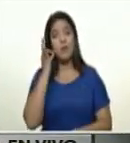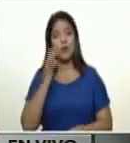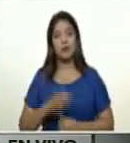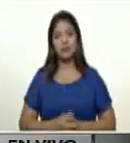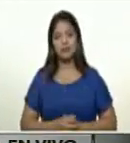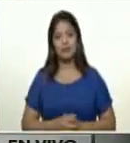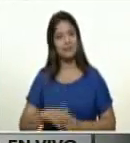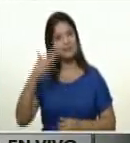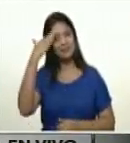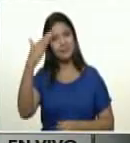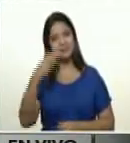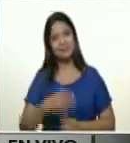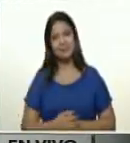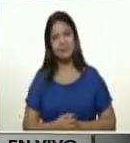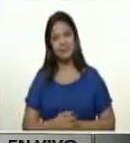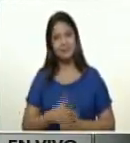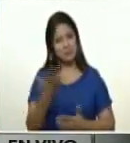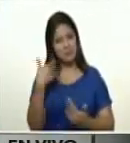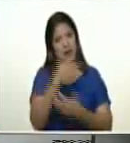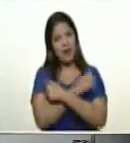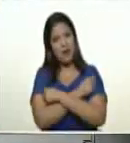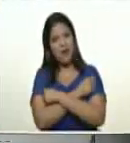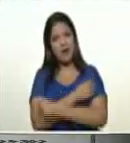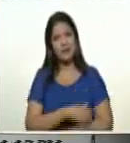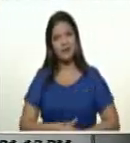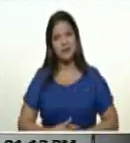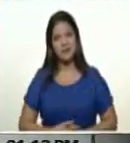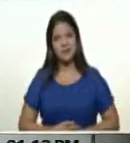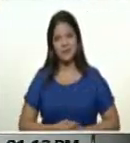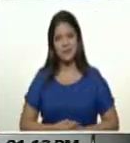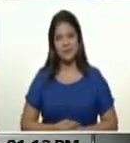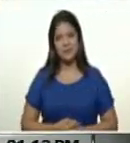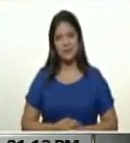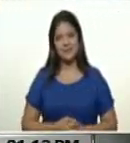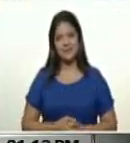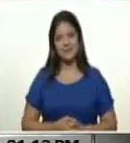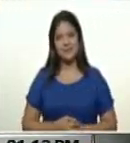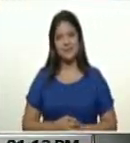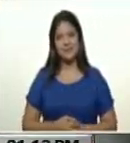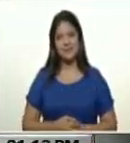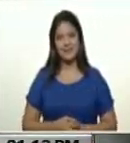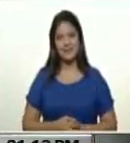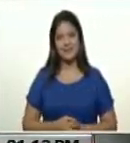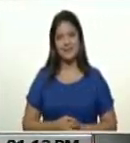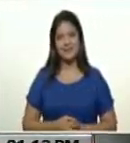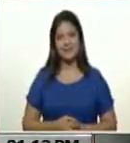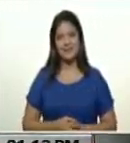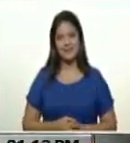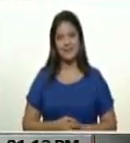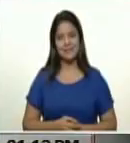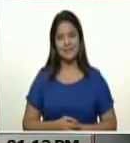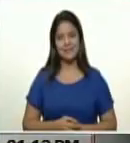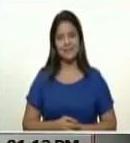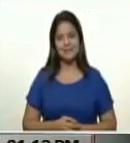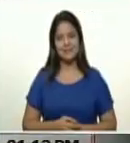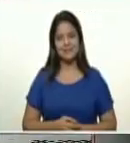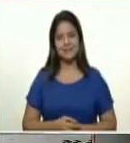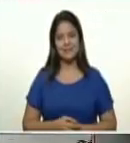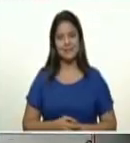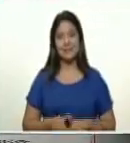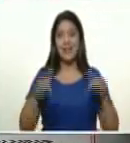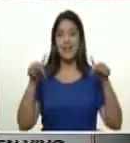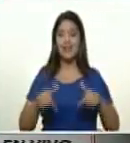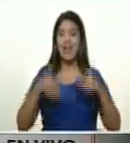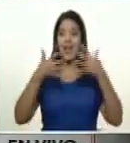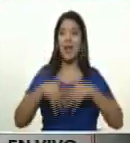¿Cómo estás, Jenny? Dame un abrazo. Bueno, Jenny, qué alegría saludarte. Gracias, gracias. Nos encontramos aquí en la empresa